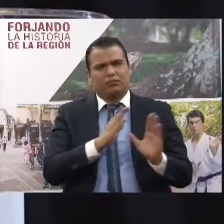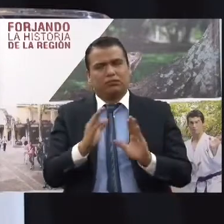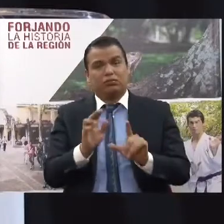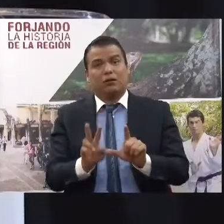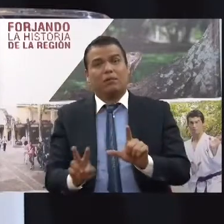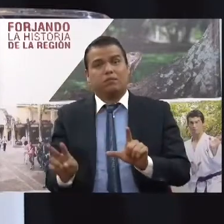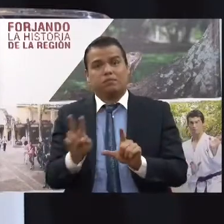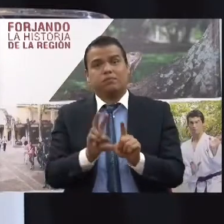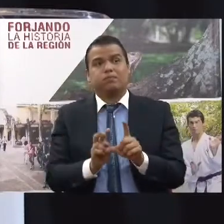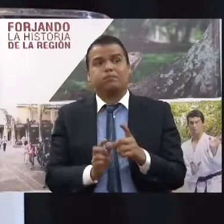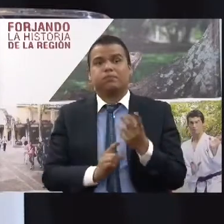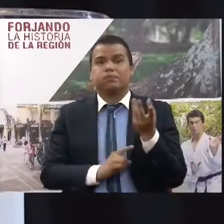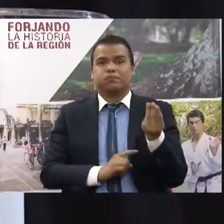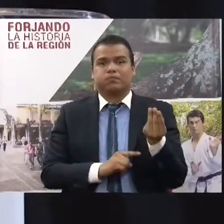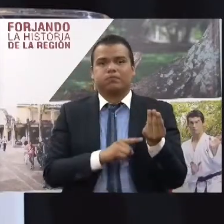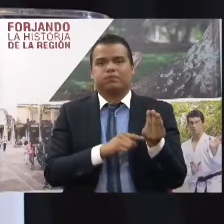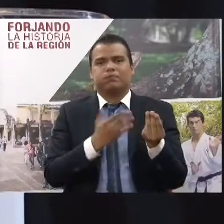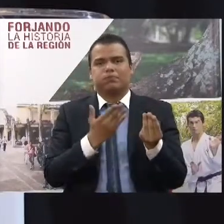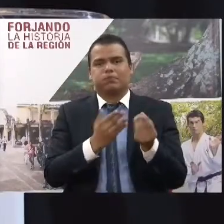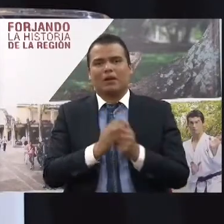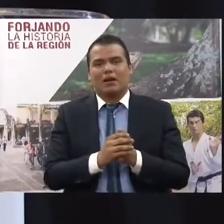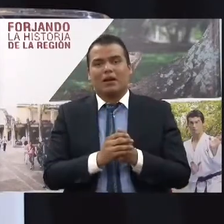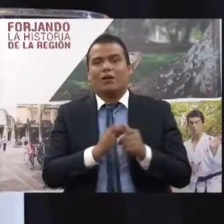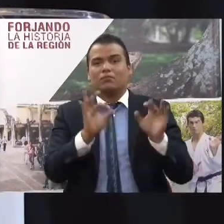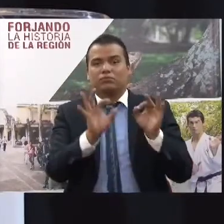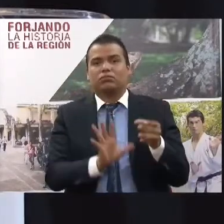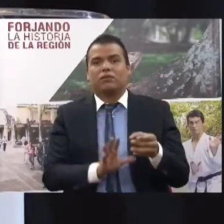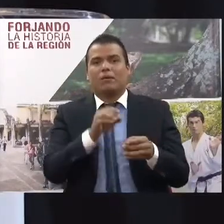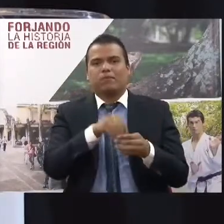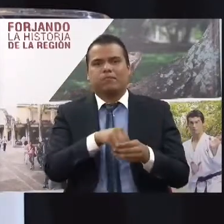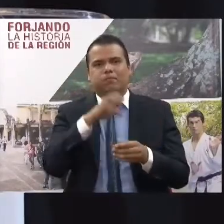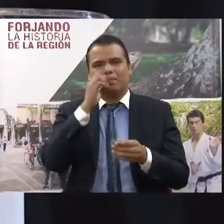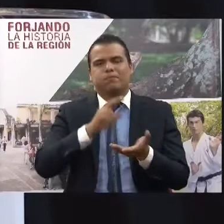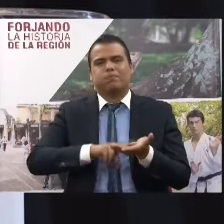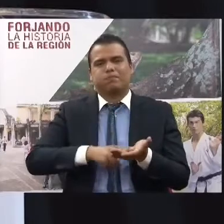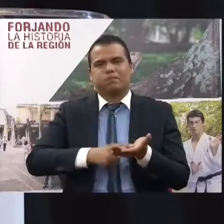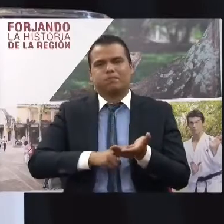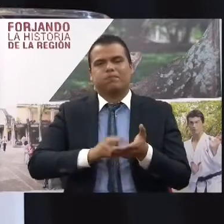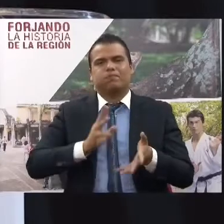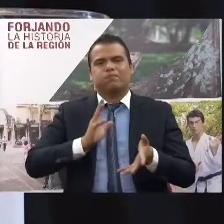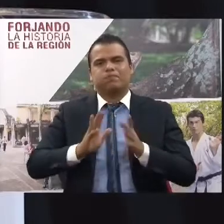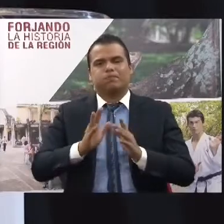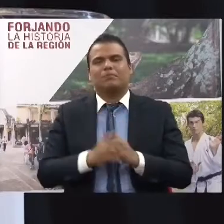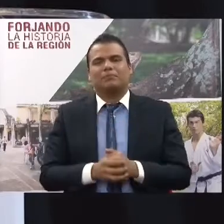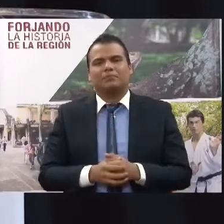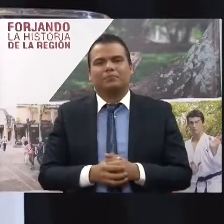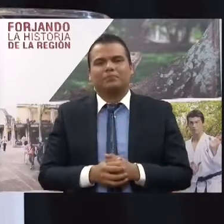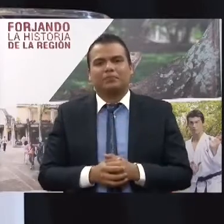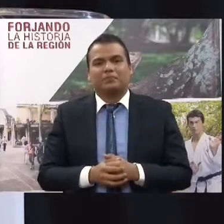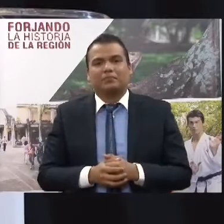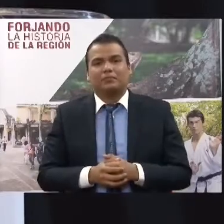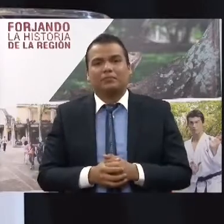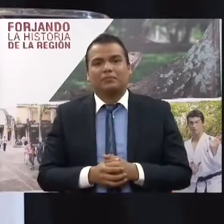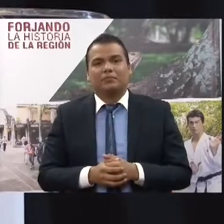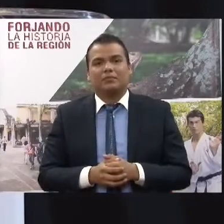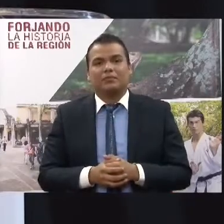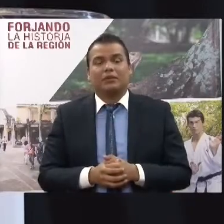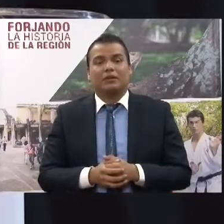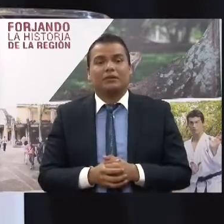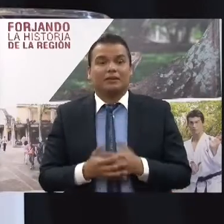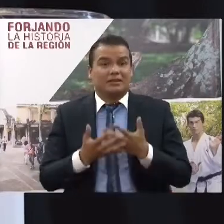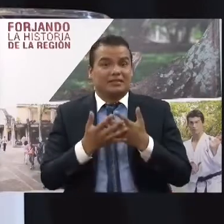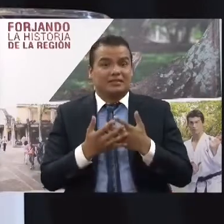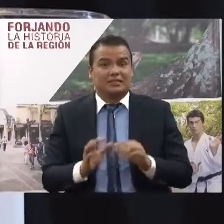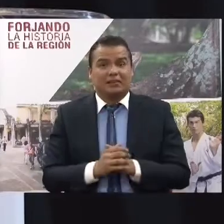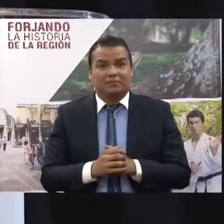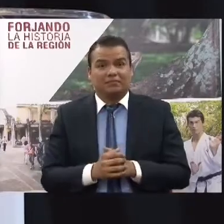nos acompaña Cristian David Espitia Sánchez como intérprete de lengua de señas colombiana. Muy